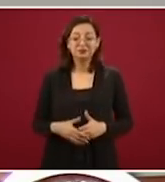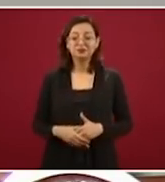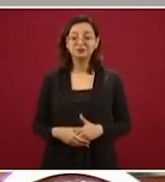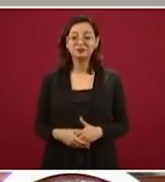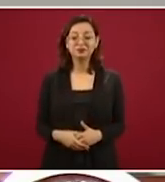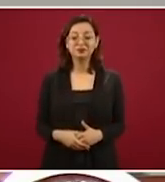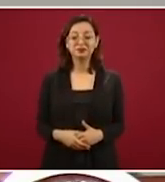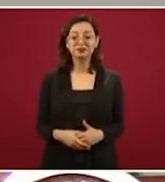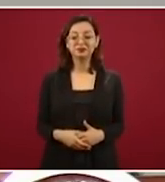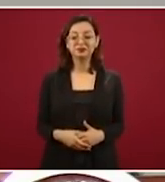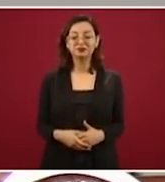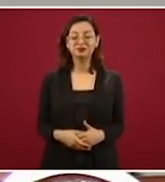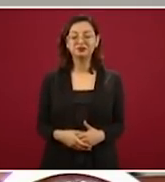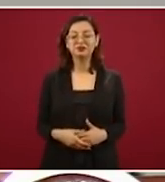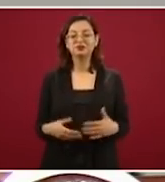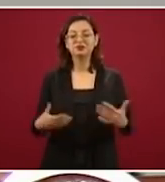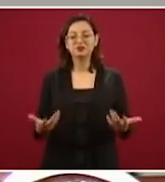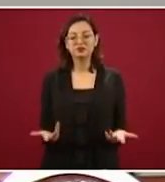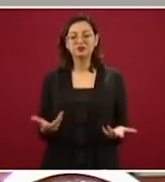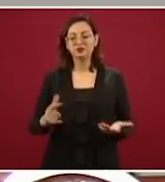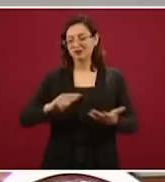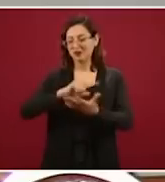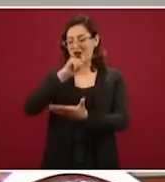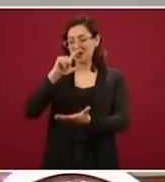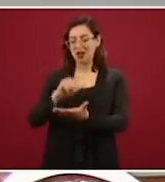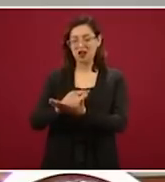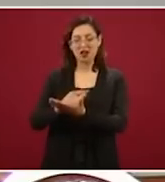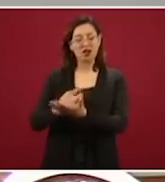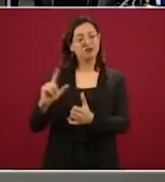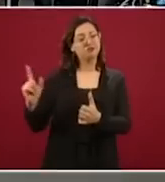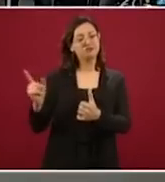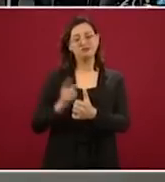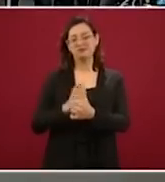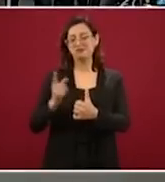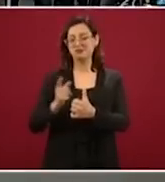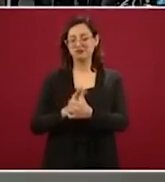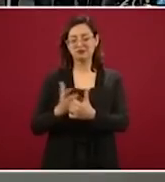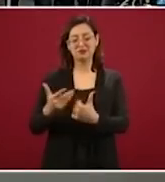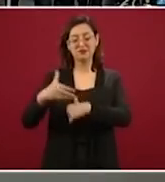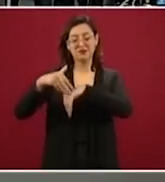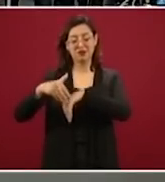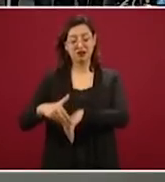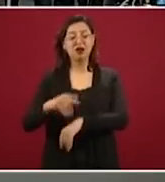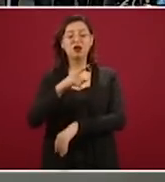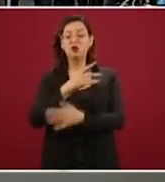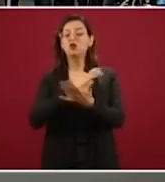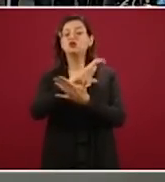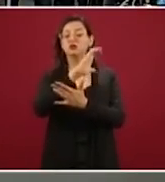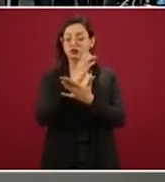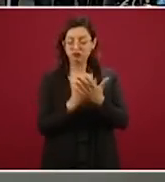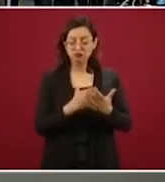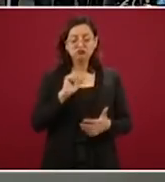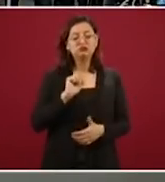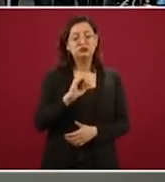que haya estado de derecho. Sí hay una investigación sobre este